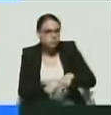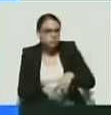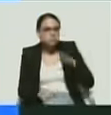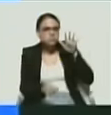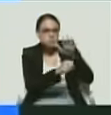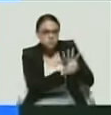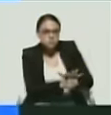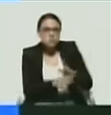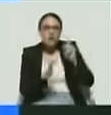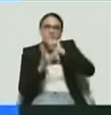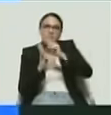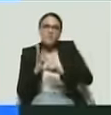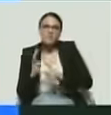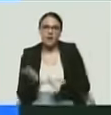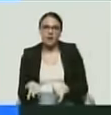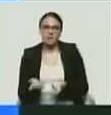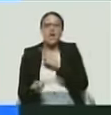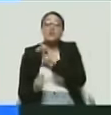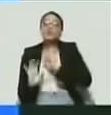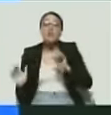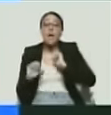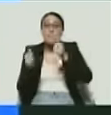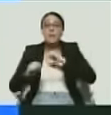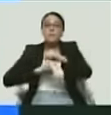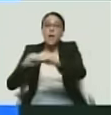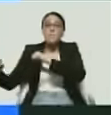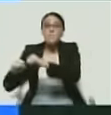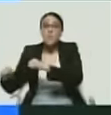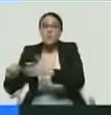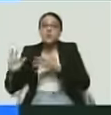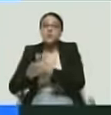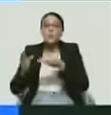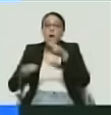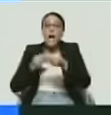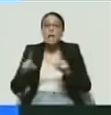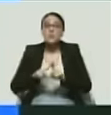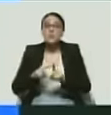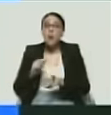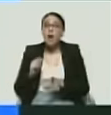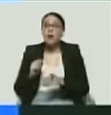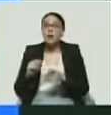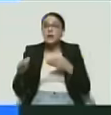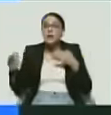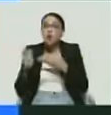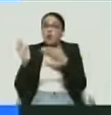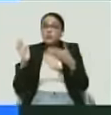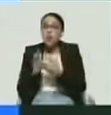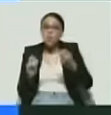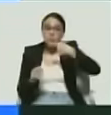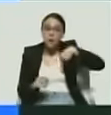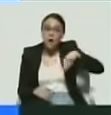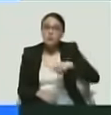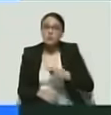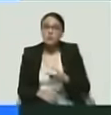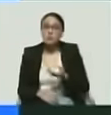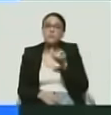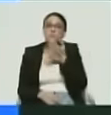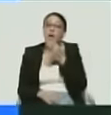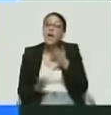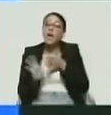intentando y están cometiendo actos realmente criminales, bárbaros. Por ejemplo,